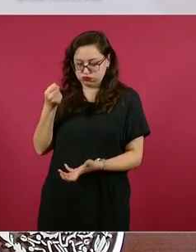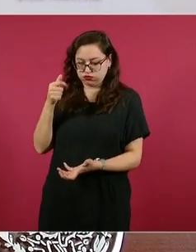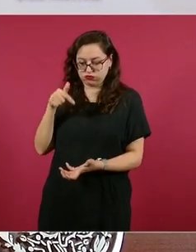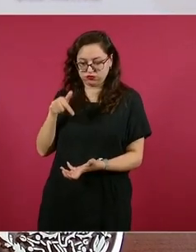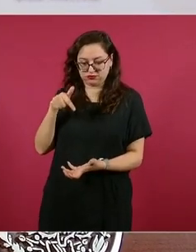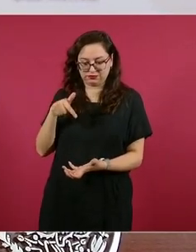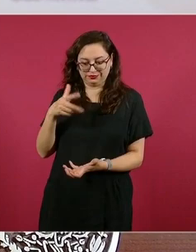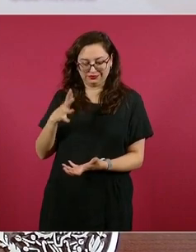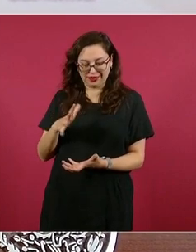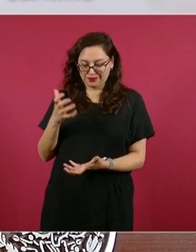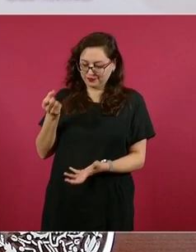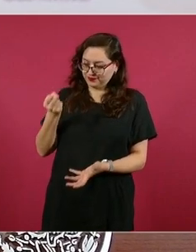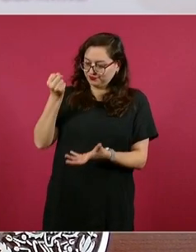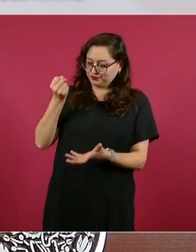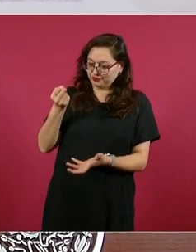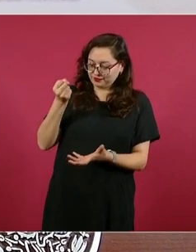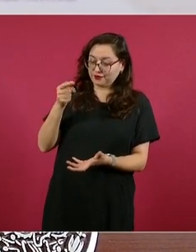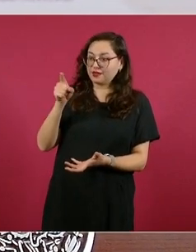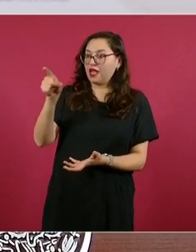de Dos Bocas,